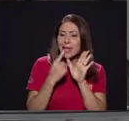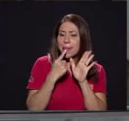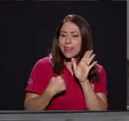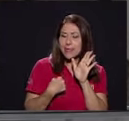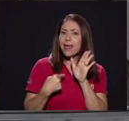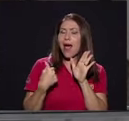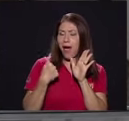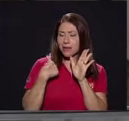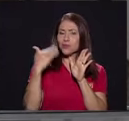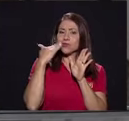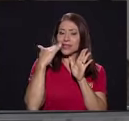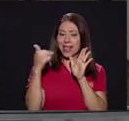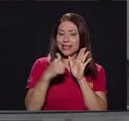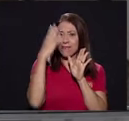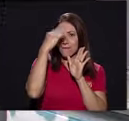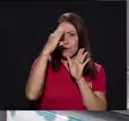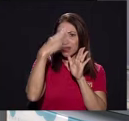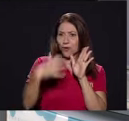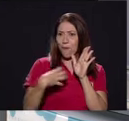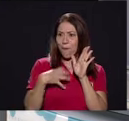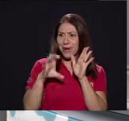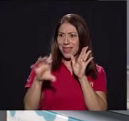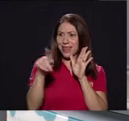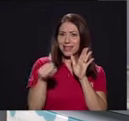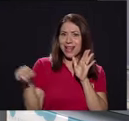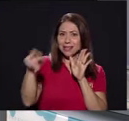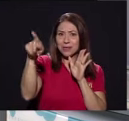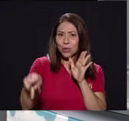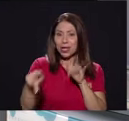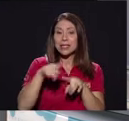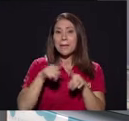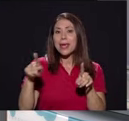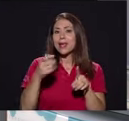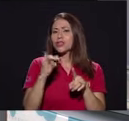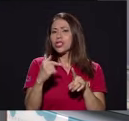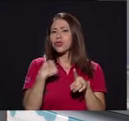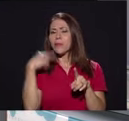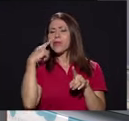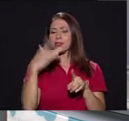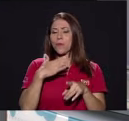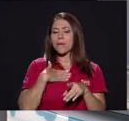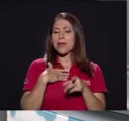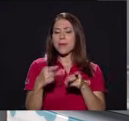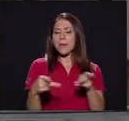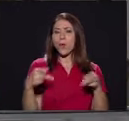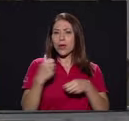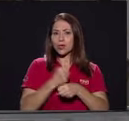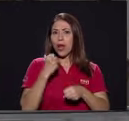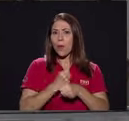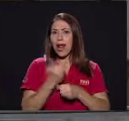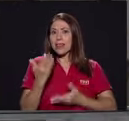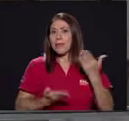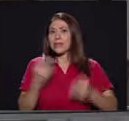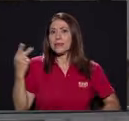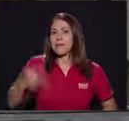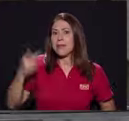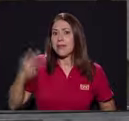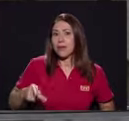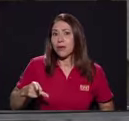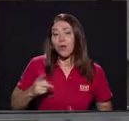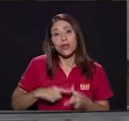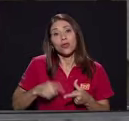es de la ciudadanía, pero si yo me juego también mi puesto, mi condición laboral por algo, bueno,